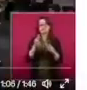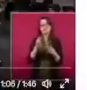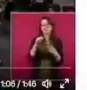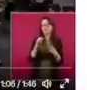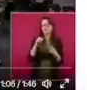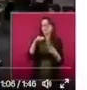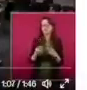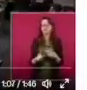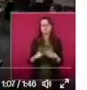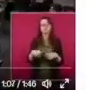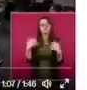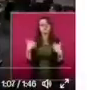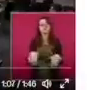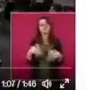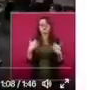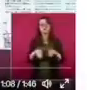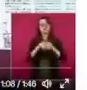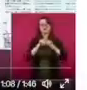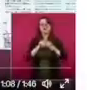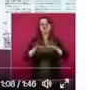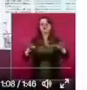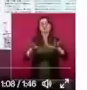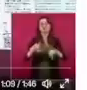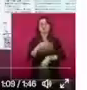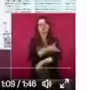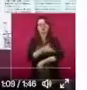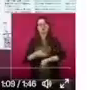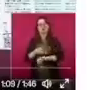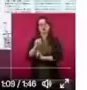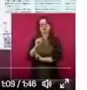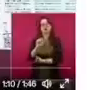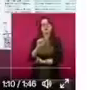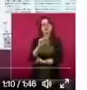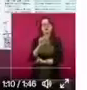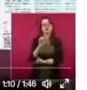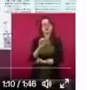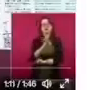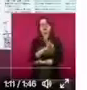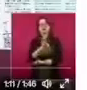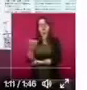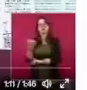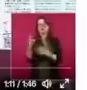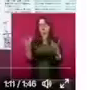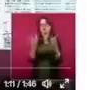miren, la familia está de ahí.